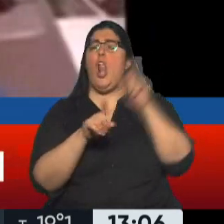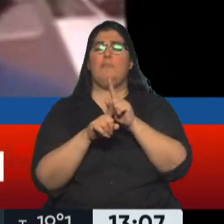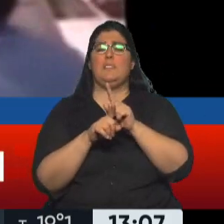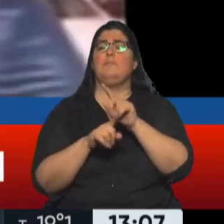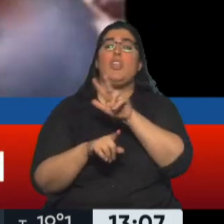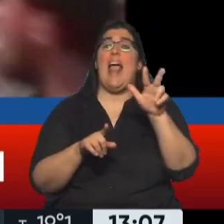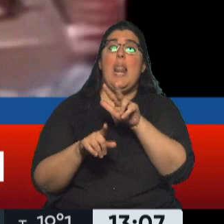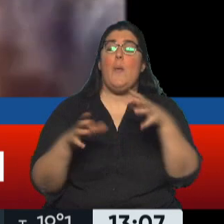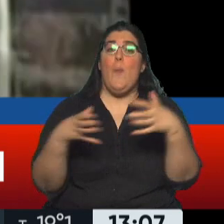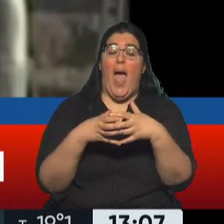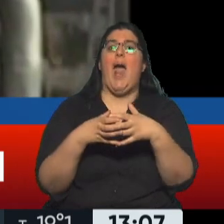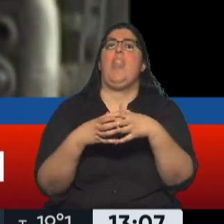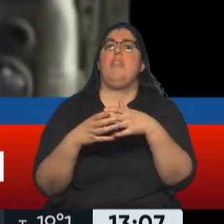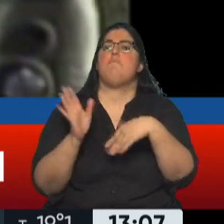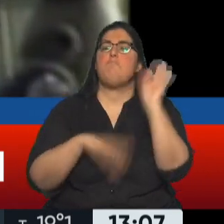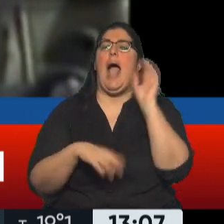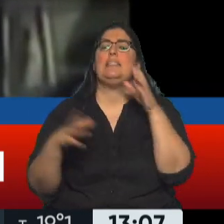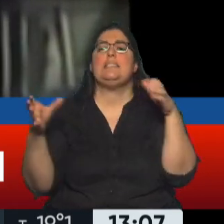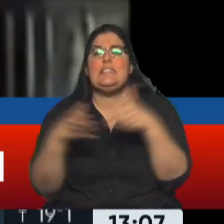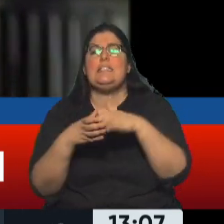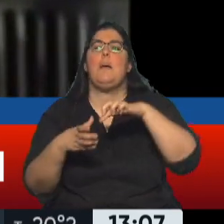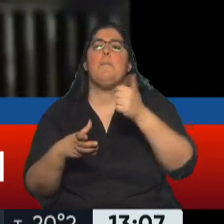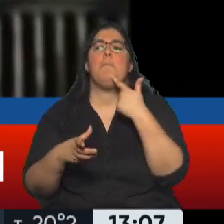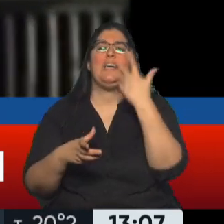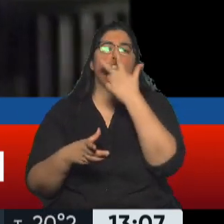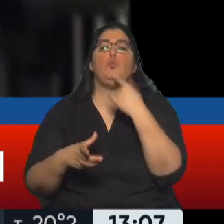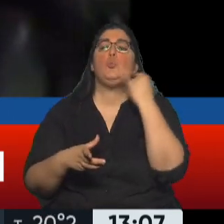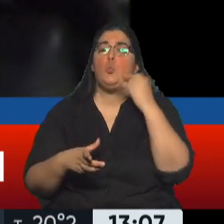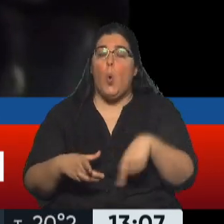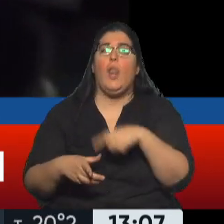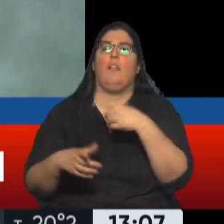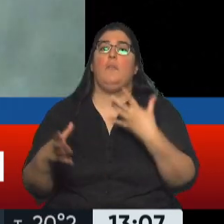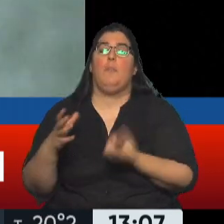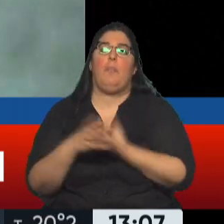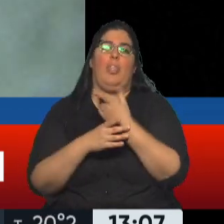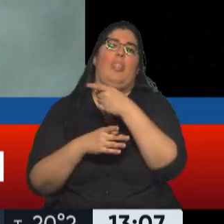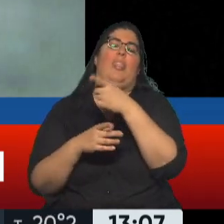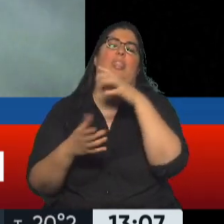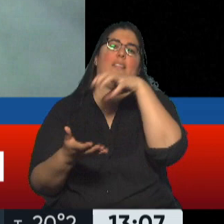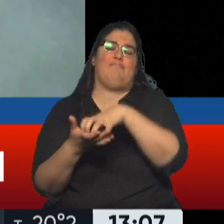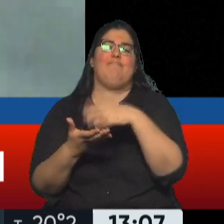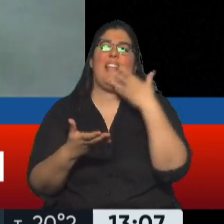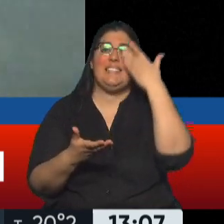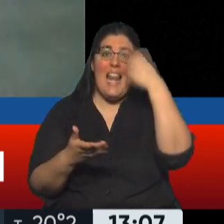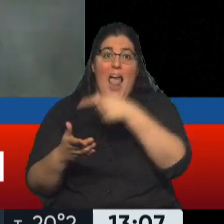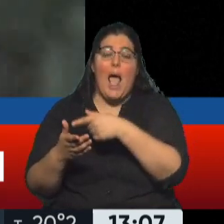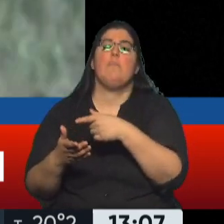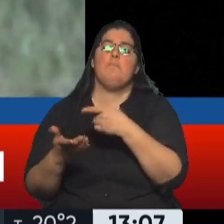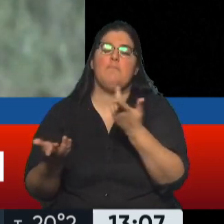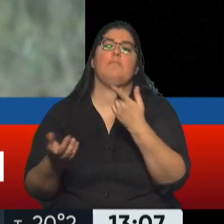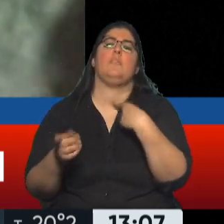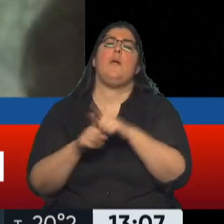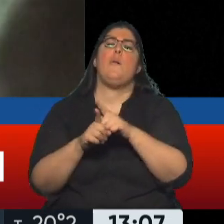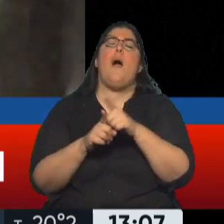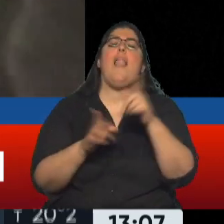talibán, mayoritariamente de la etnia pastún, constituir su emirato islámico, derrotando a la supermilicia de los señores de la guerra de